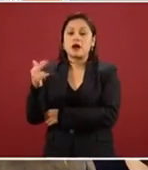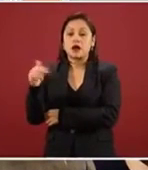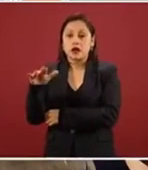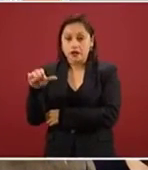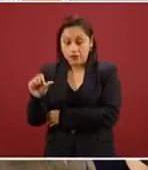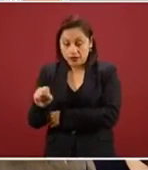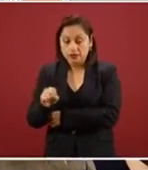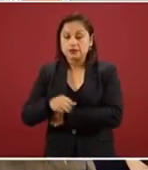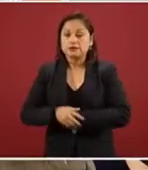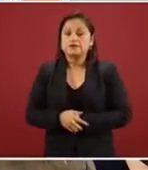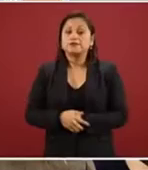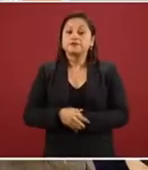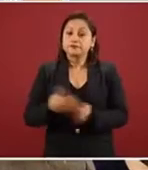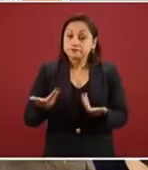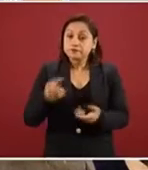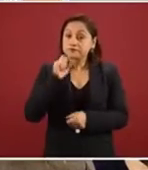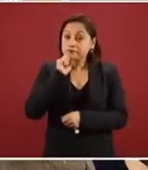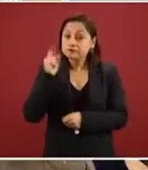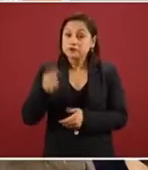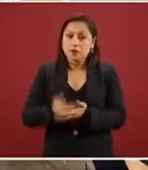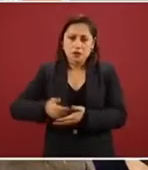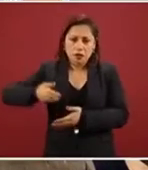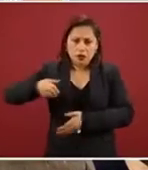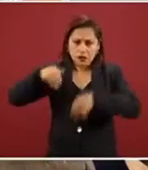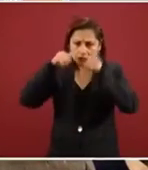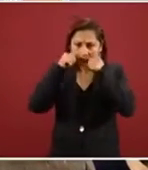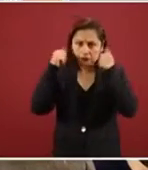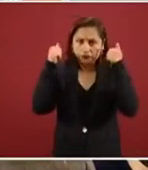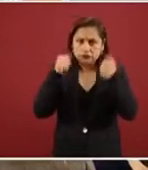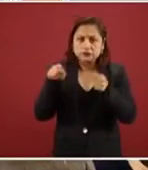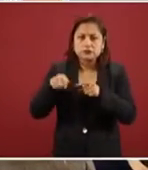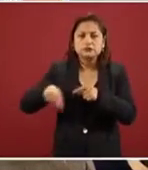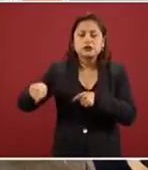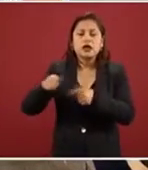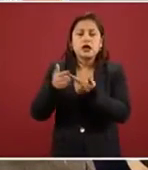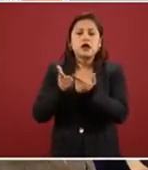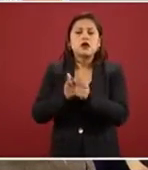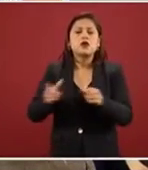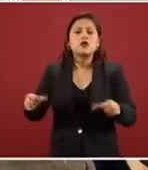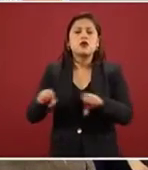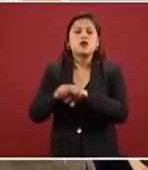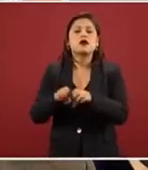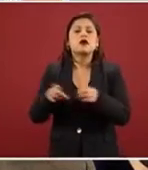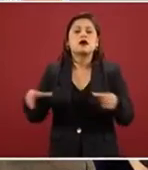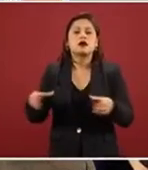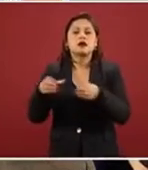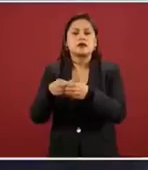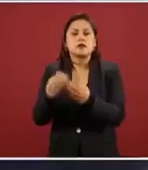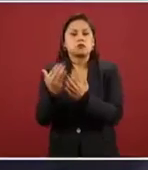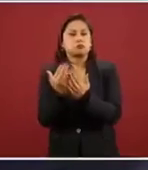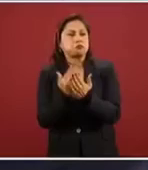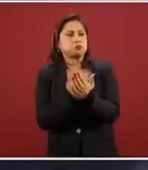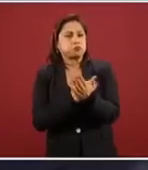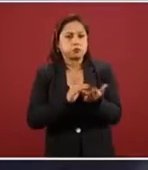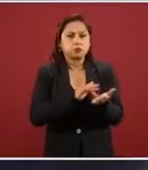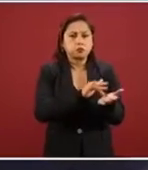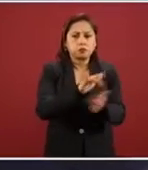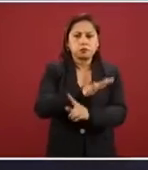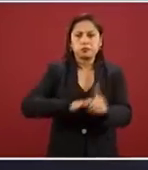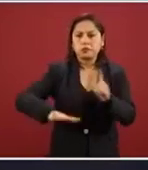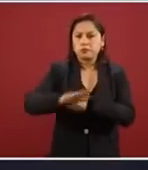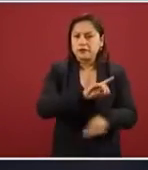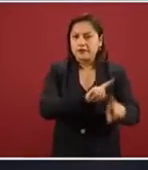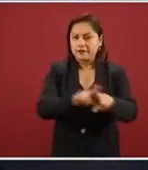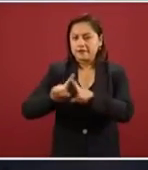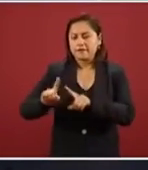por supuesto, en sus fases de prevención, auxilio y recuperación, una gran serie de apoyos para la población